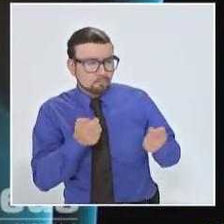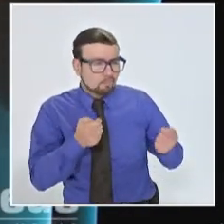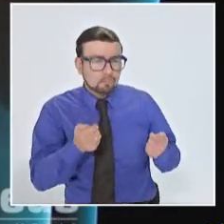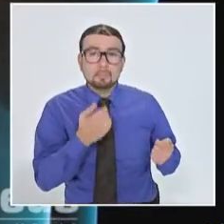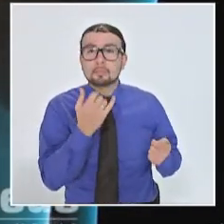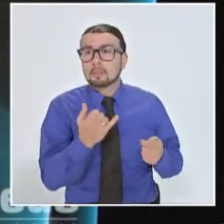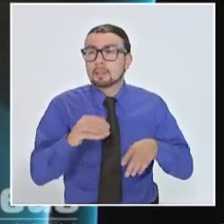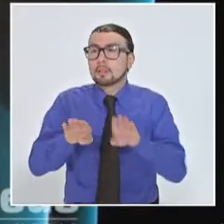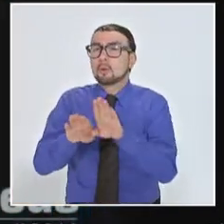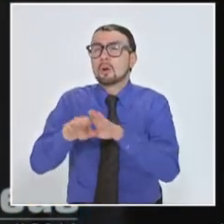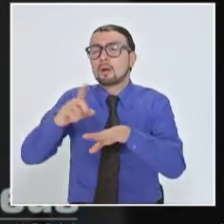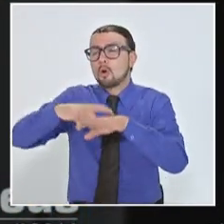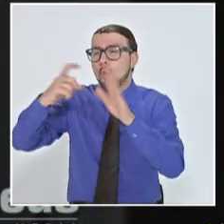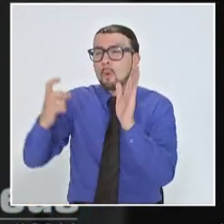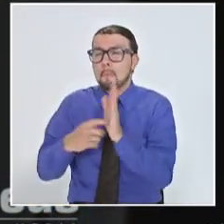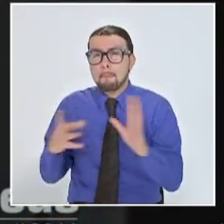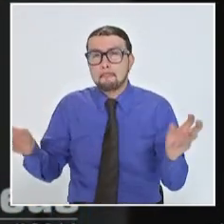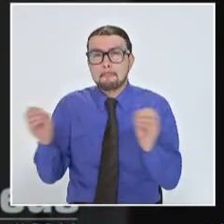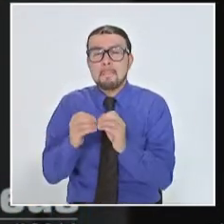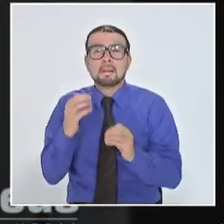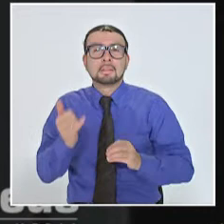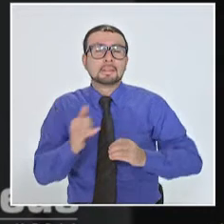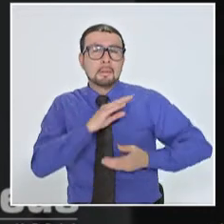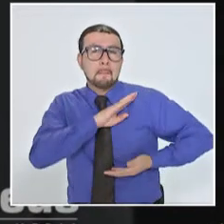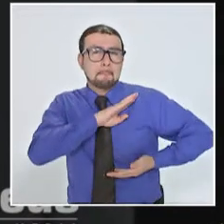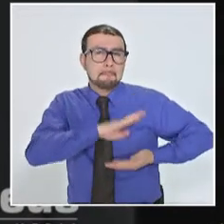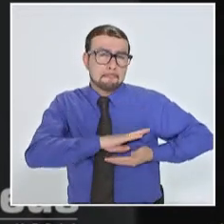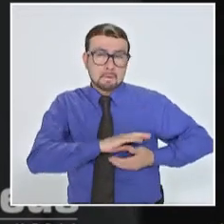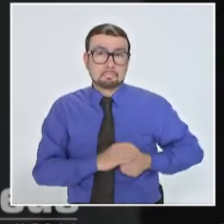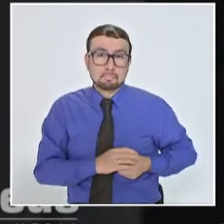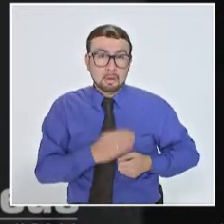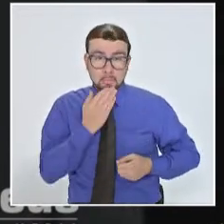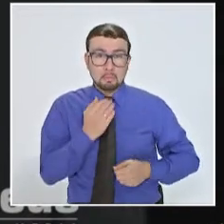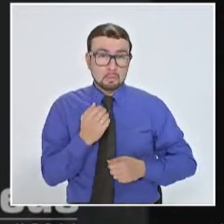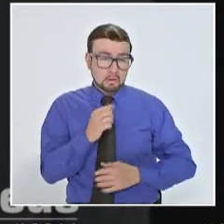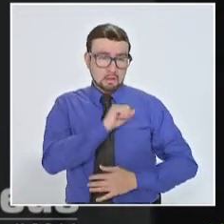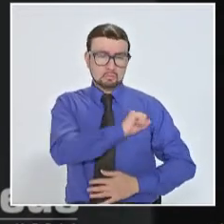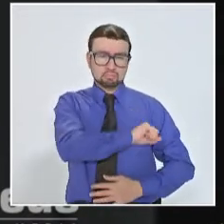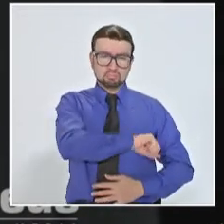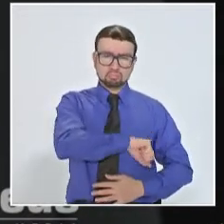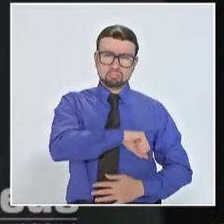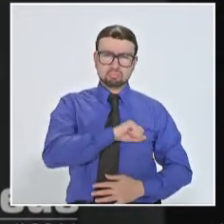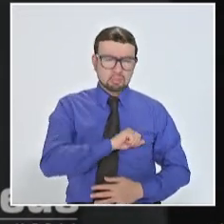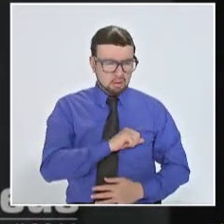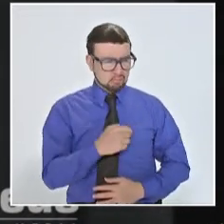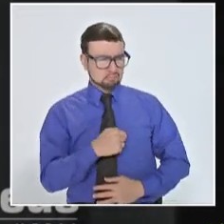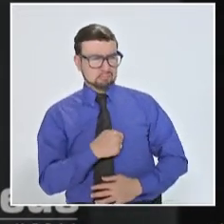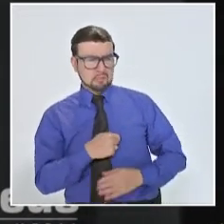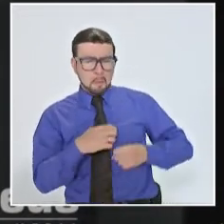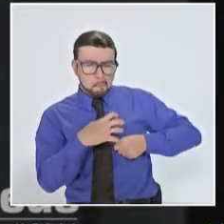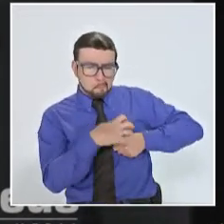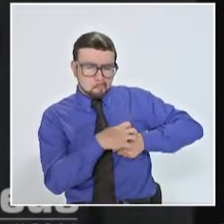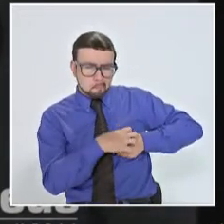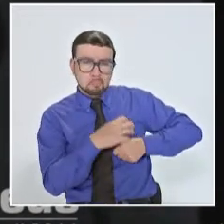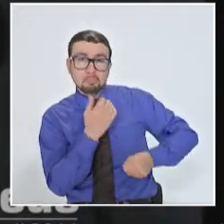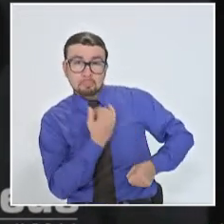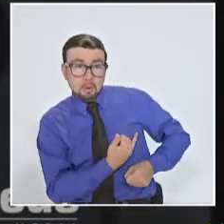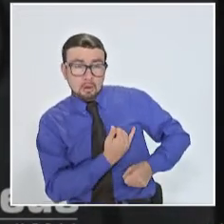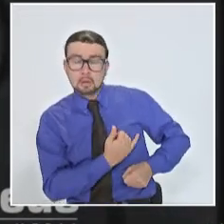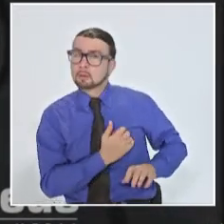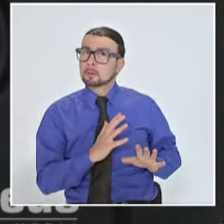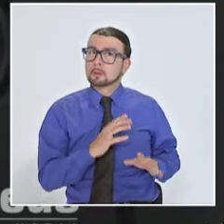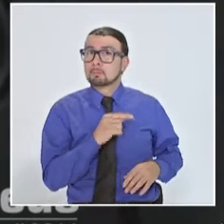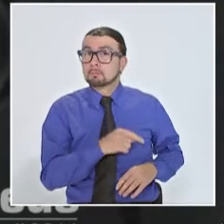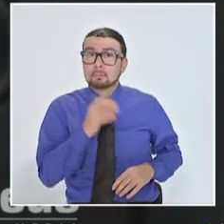un complemento a la mamografía. Porque cuando una ecografía detecta una masa, generalmente lo podemos